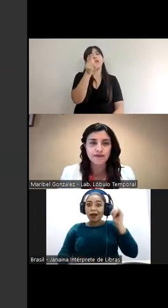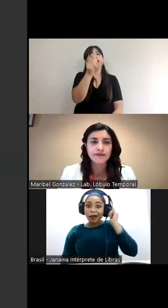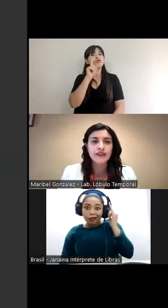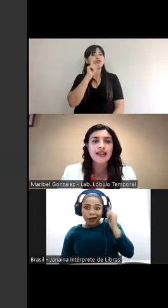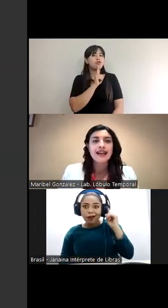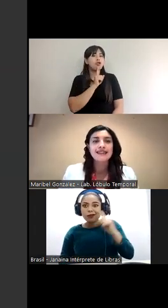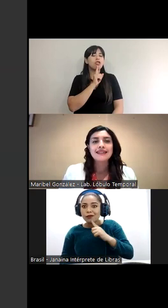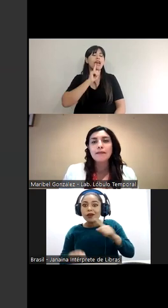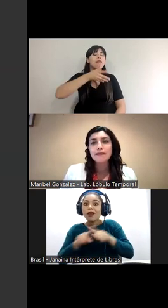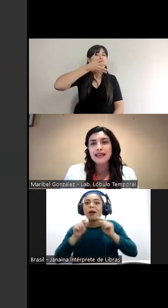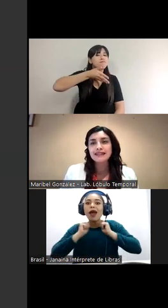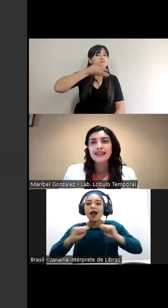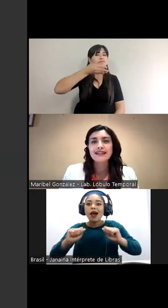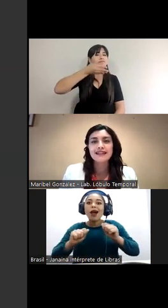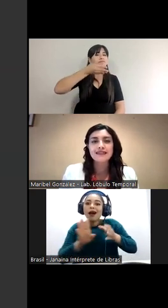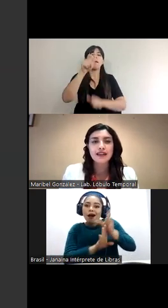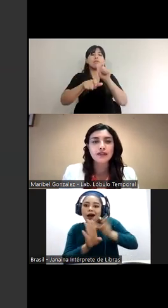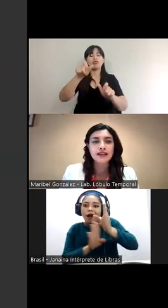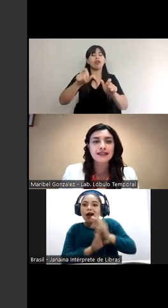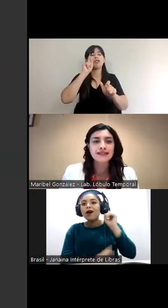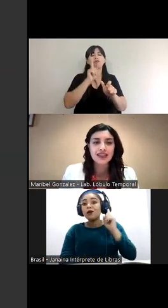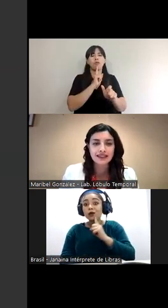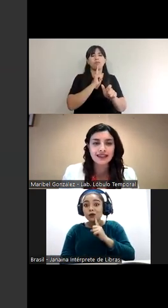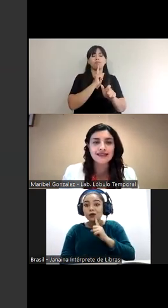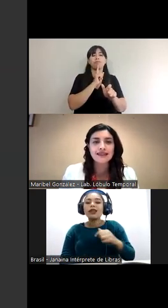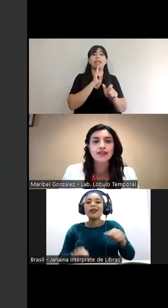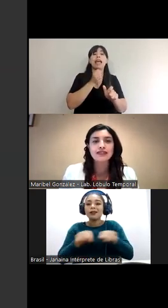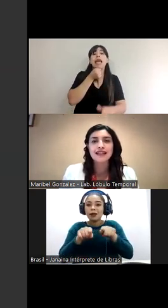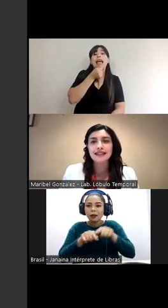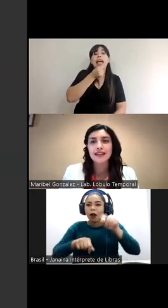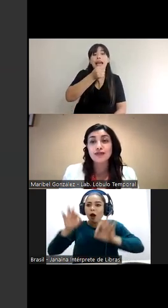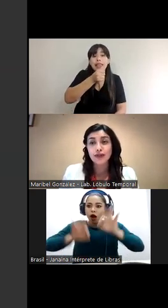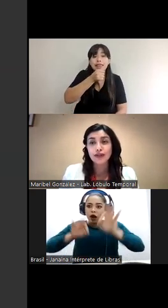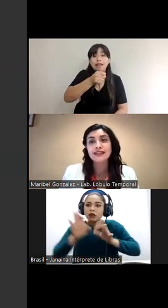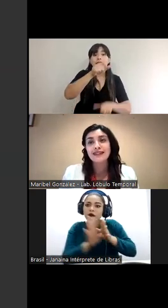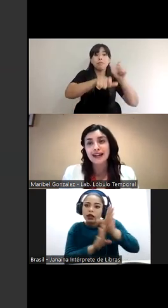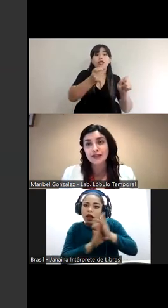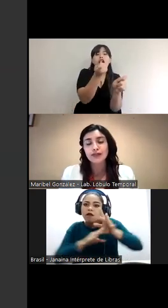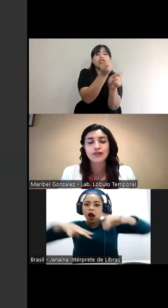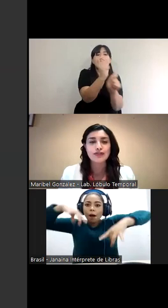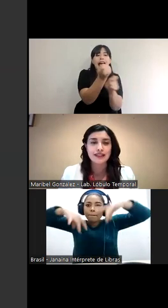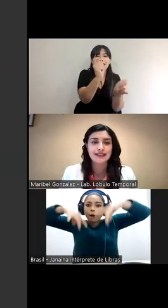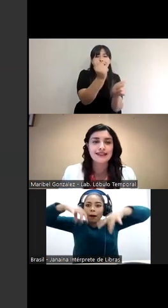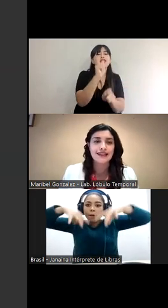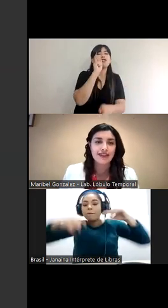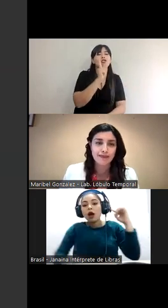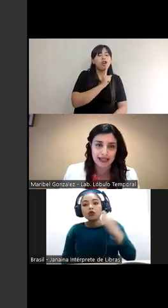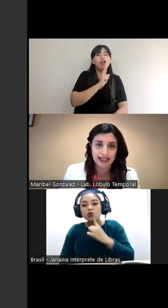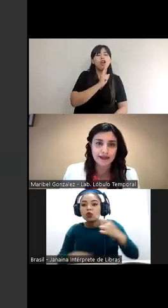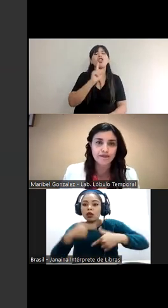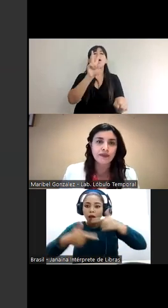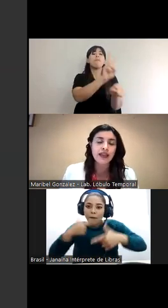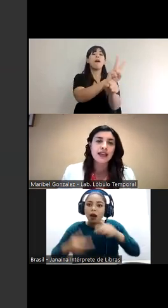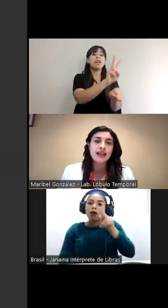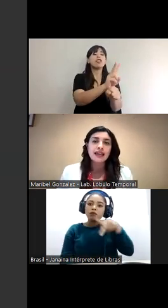sorda. Así también se hicieron entrevistas a los talleristas sordos que trabajaron con docentes y